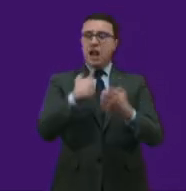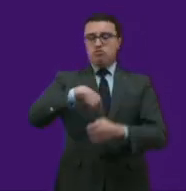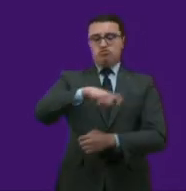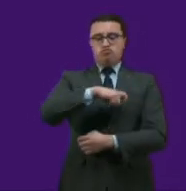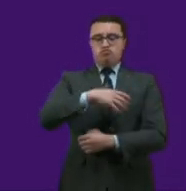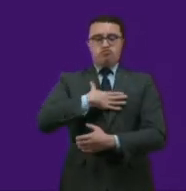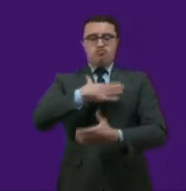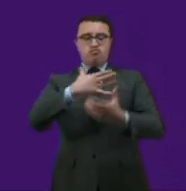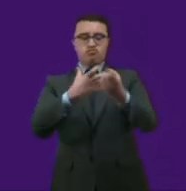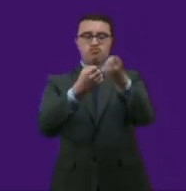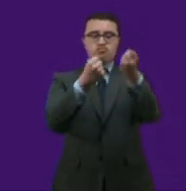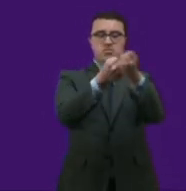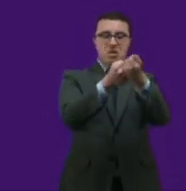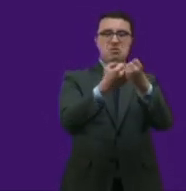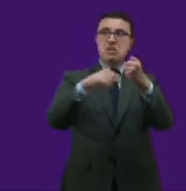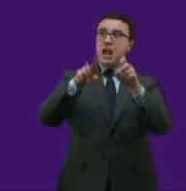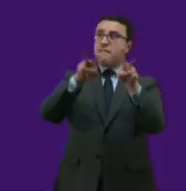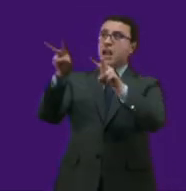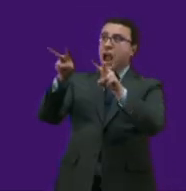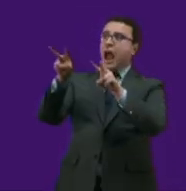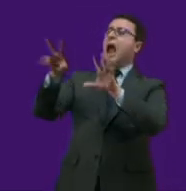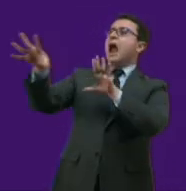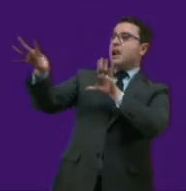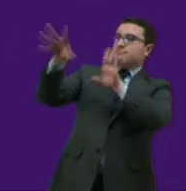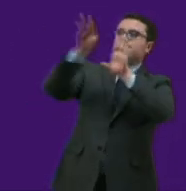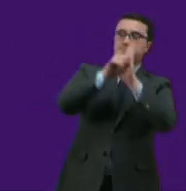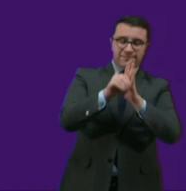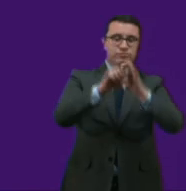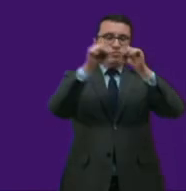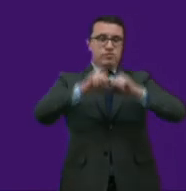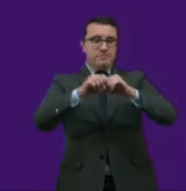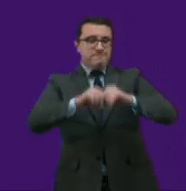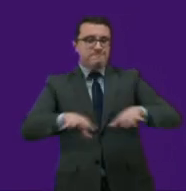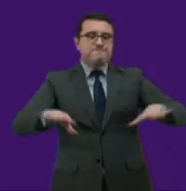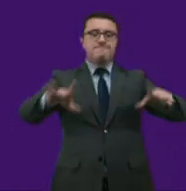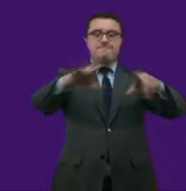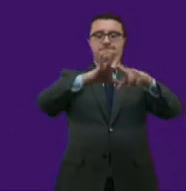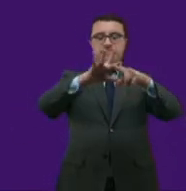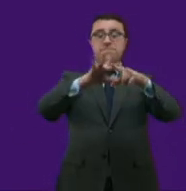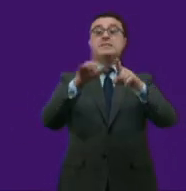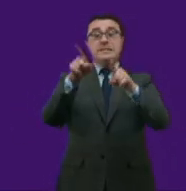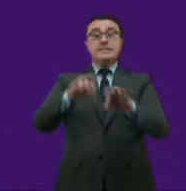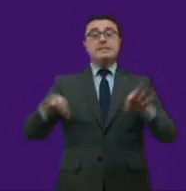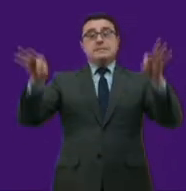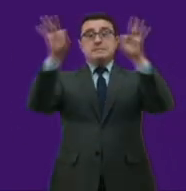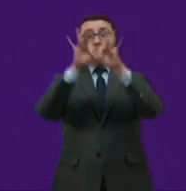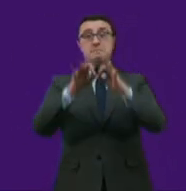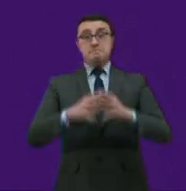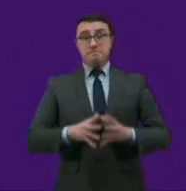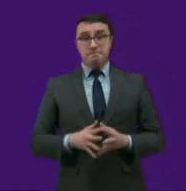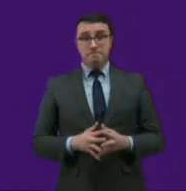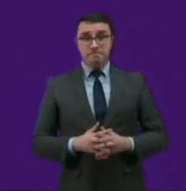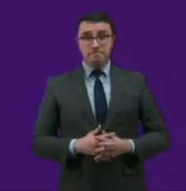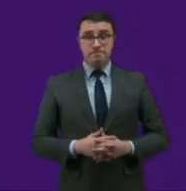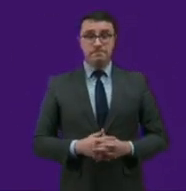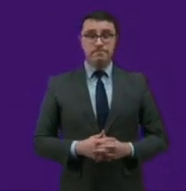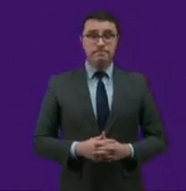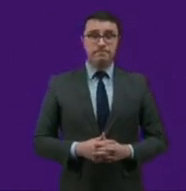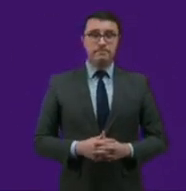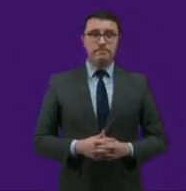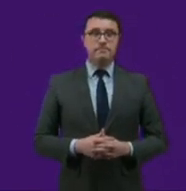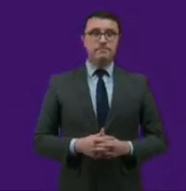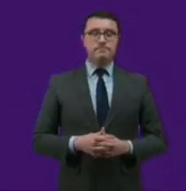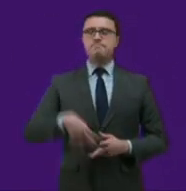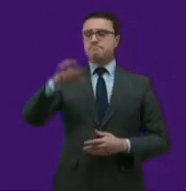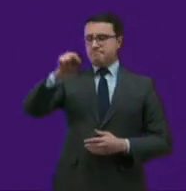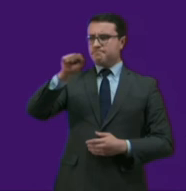que tenga ya el ejemplo para lograrlo. Yo creo que eso es súper importante. Absolutamente cierto. Yo creo que, como